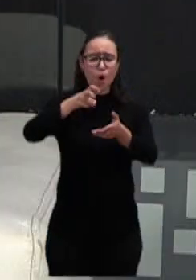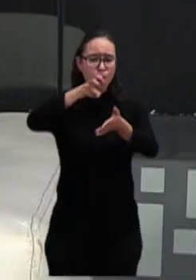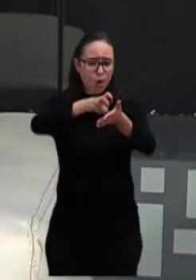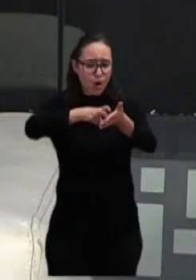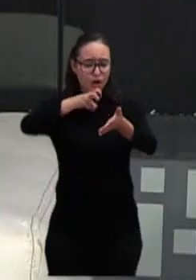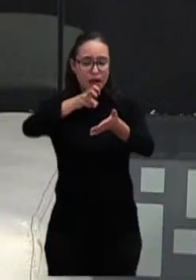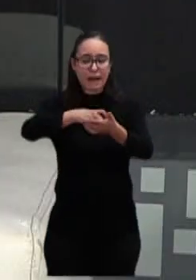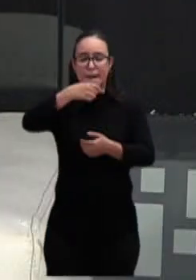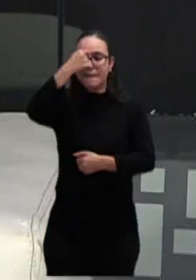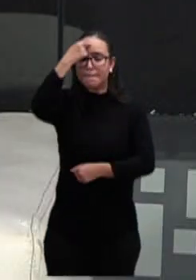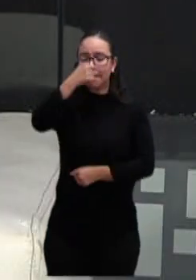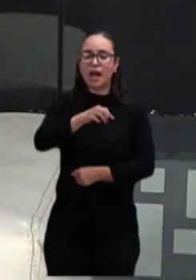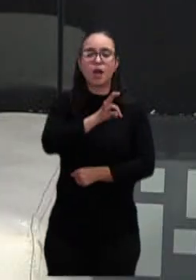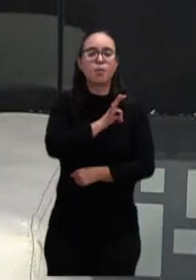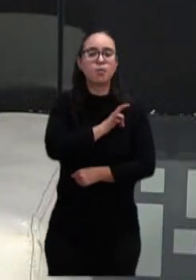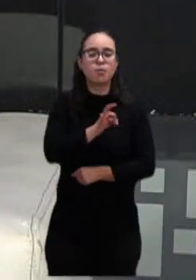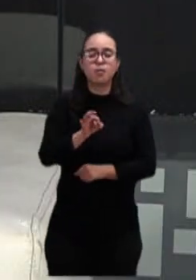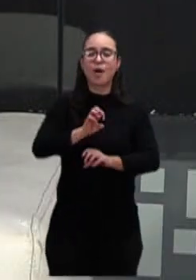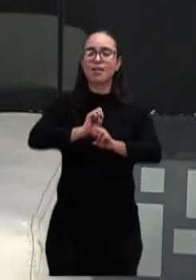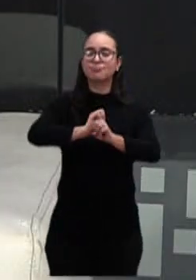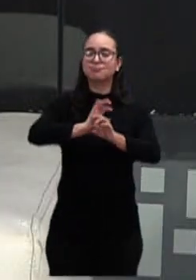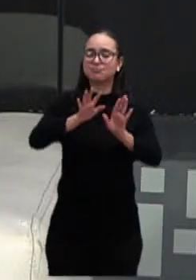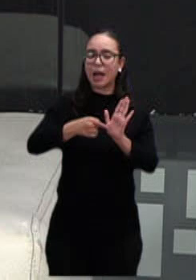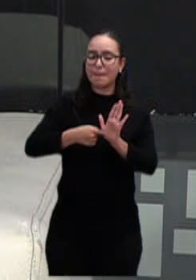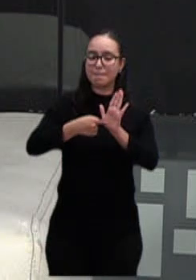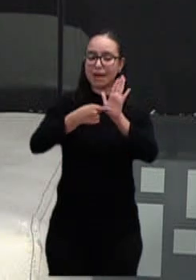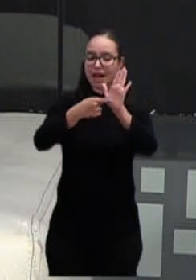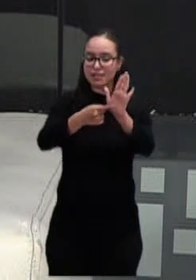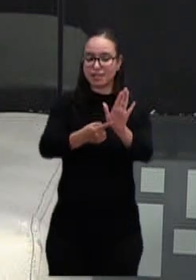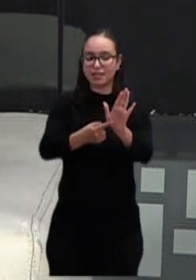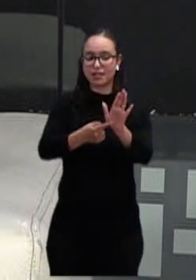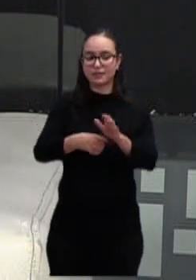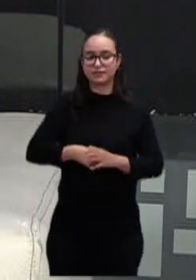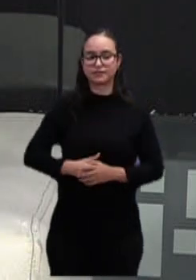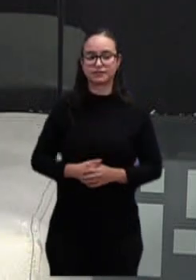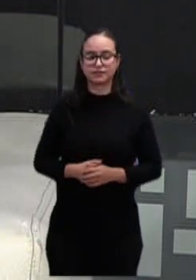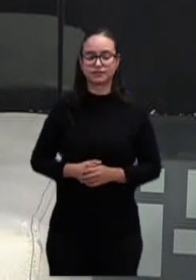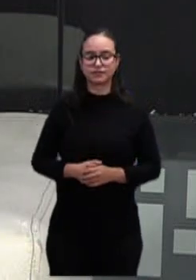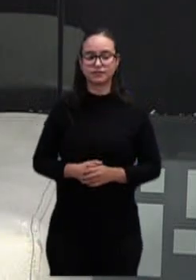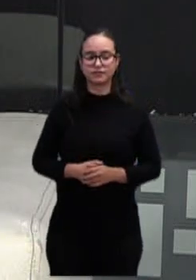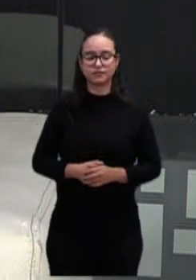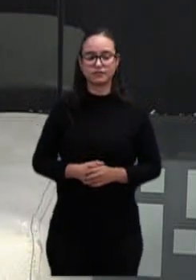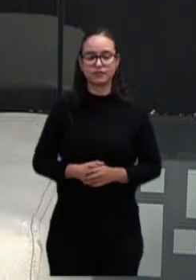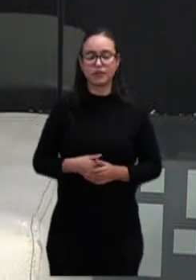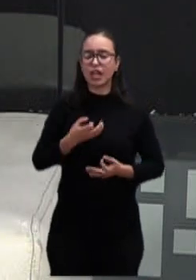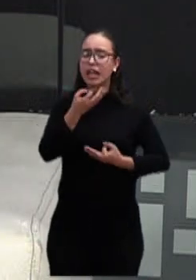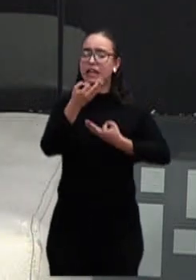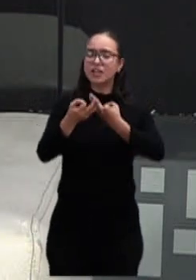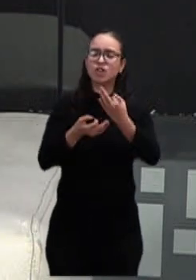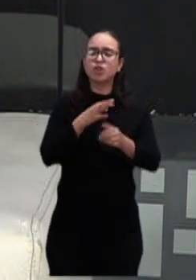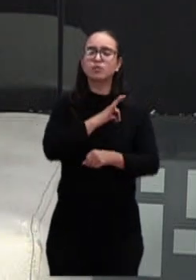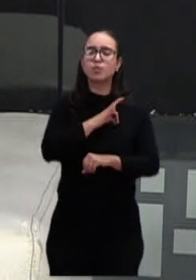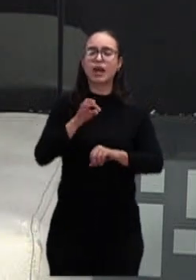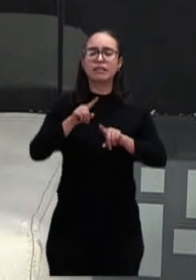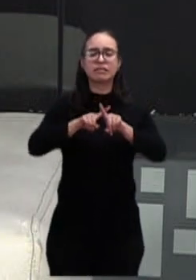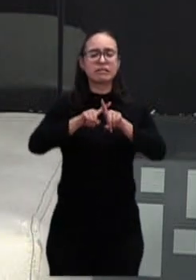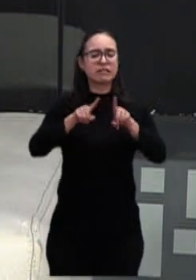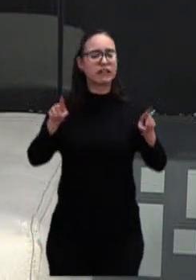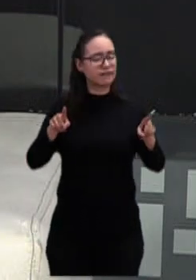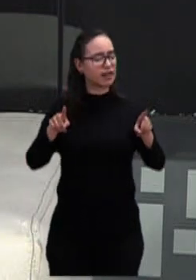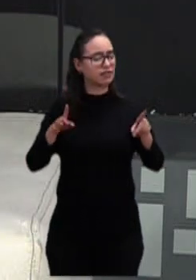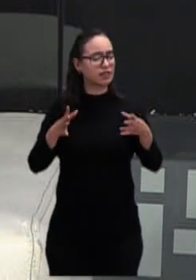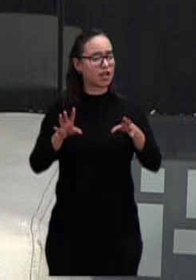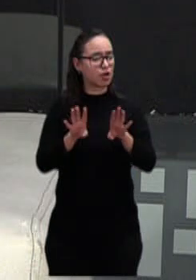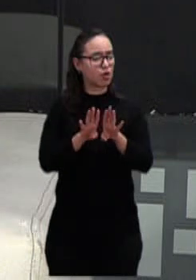también visibilizar nuestra forma de llevarnos entre todos de otra manera sí de que